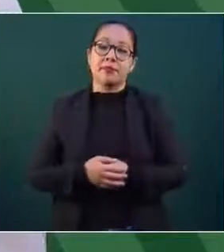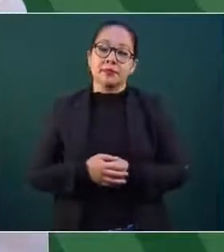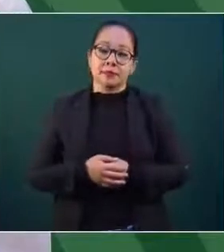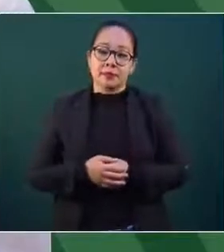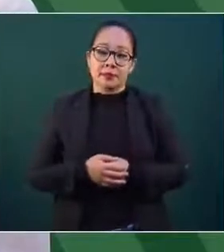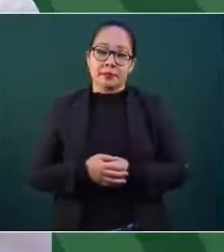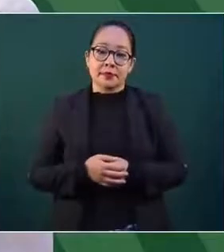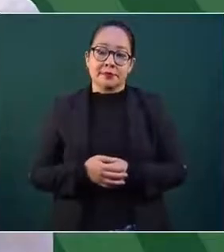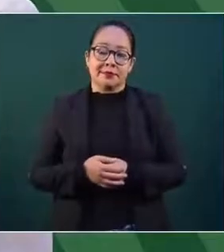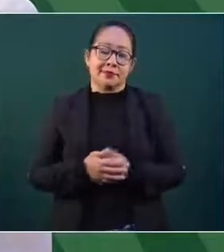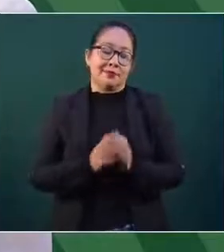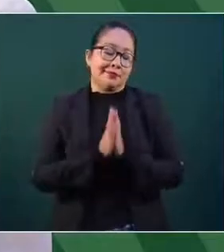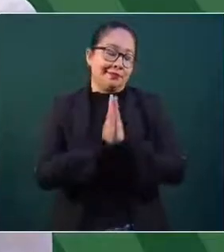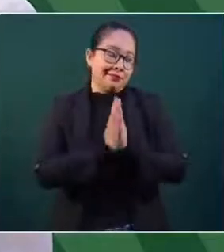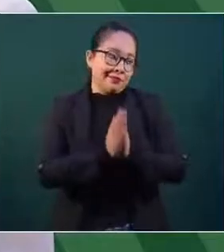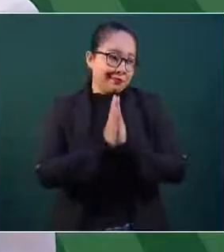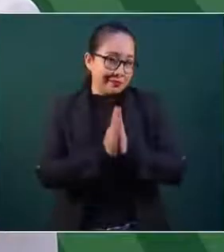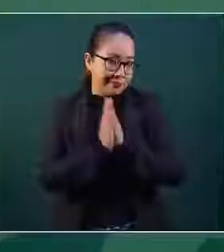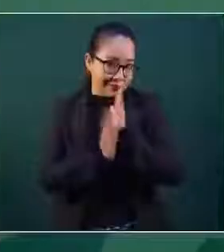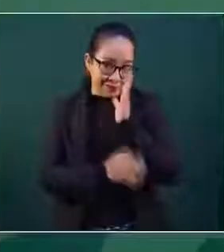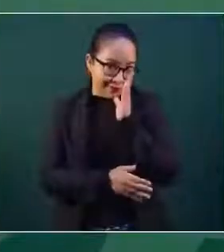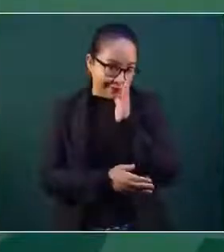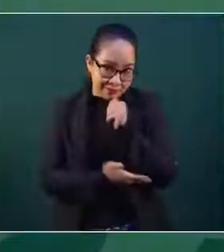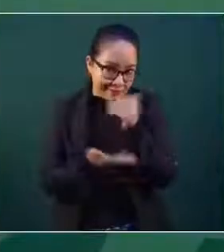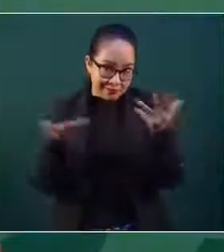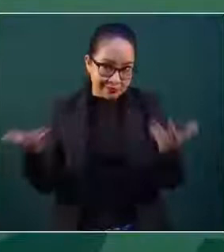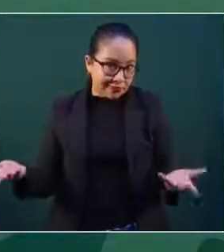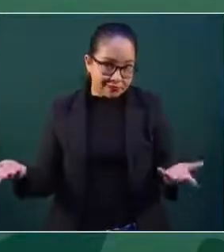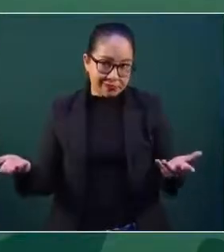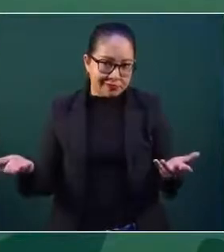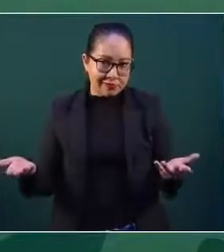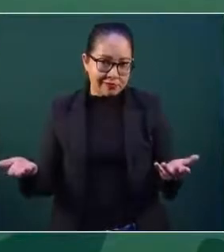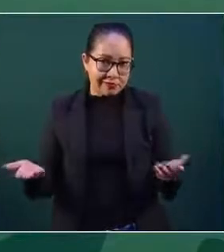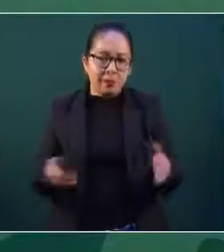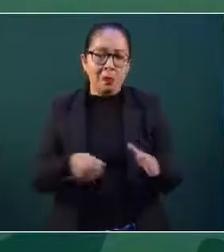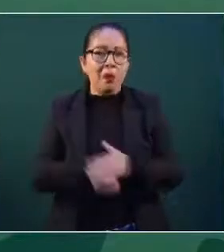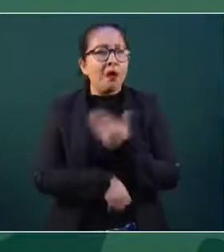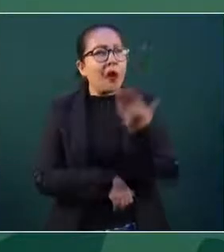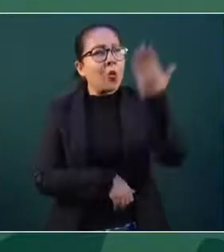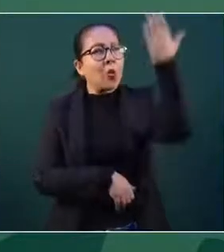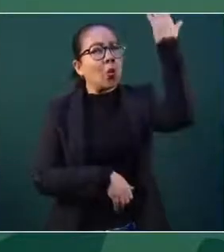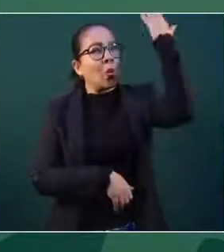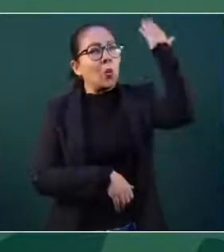Entonces, no es posible eso. ¿Por qué les daban tanto dinero?